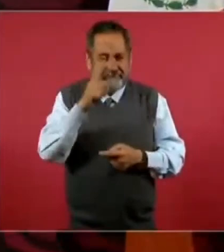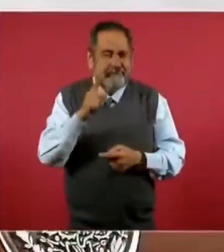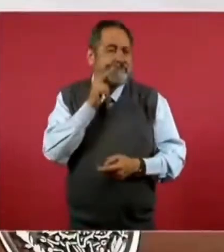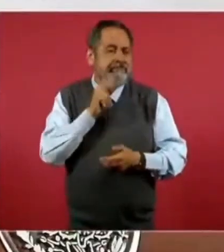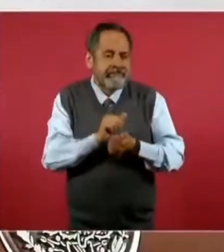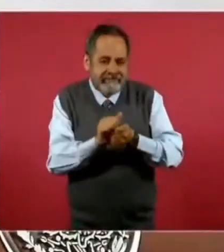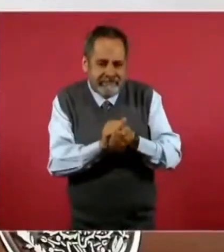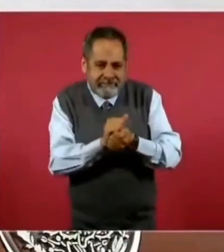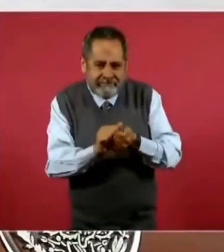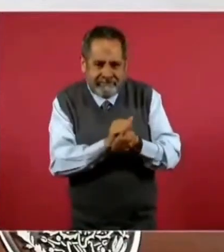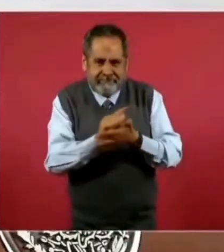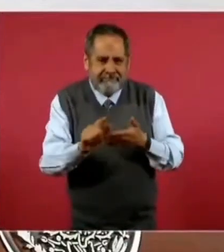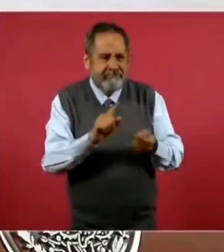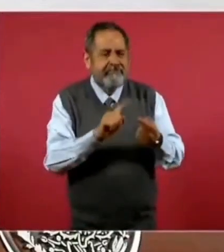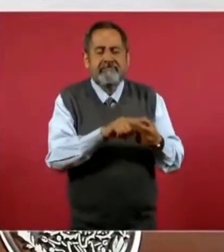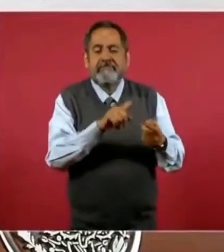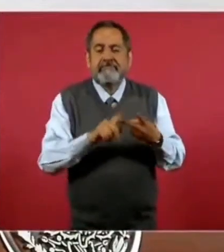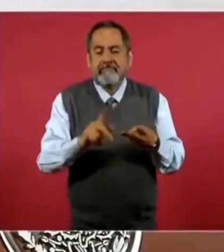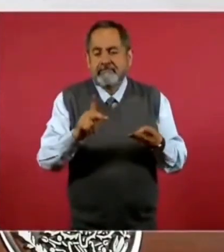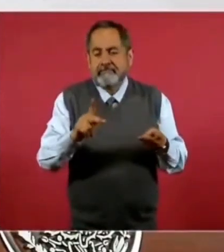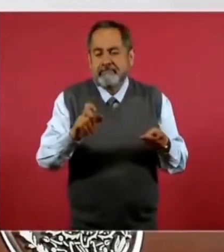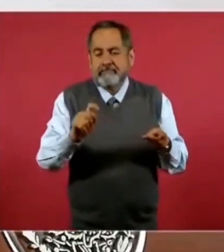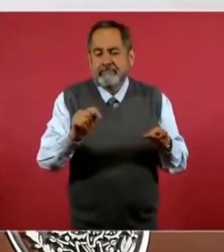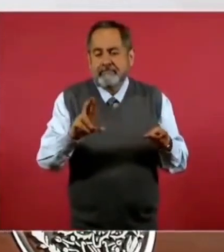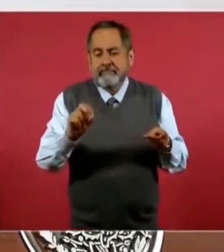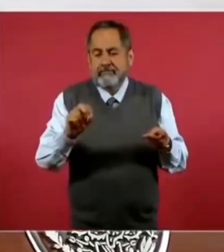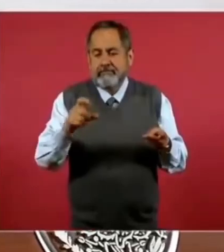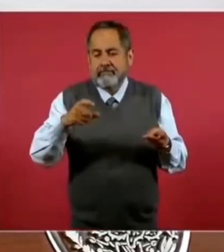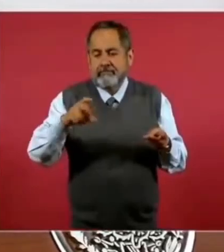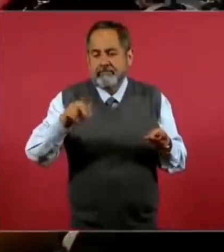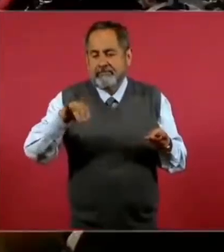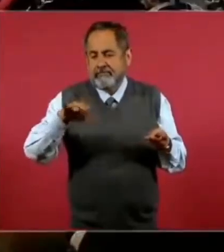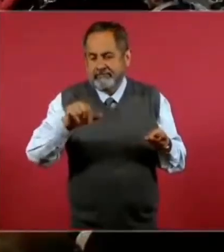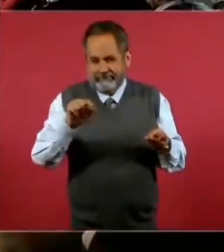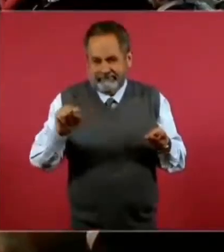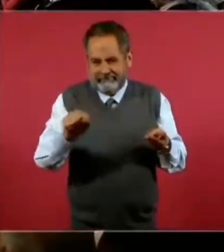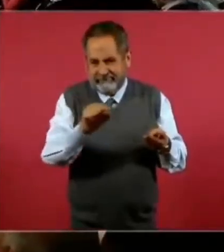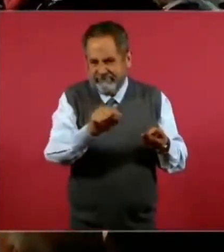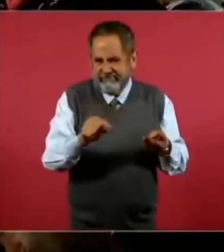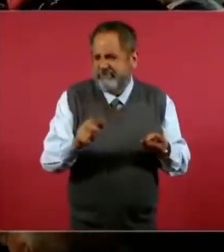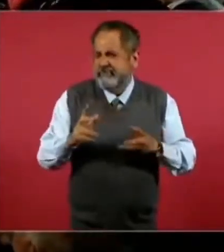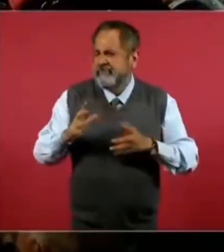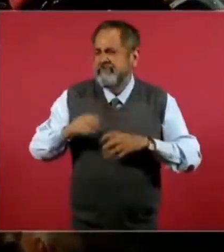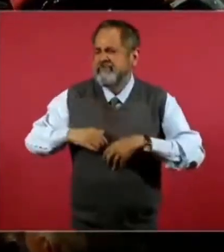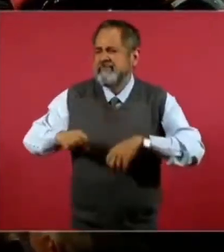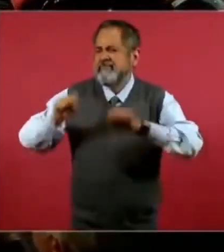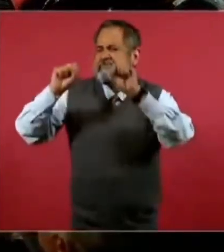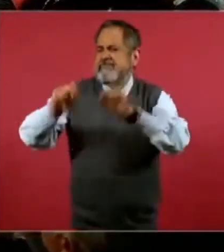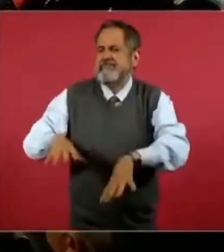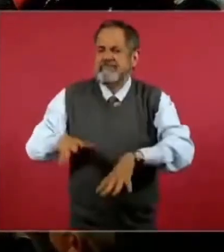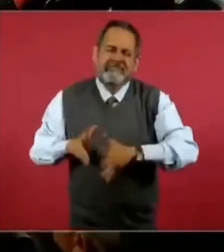refinación, la petroquímica, se convirtieran en chatarra